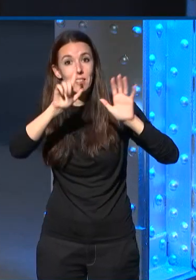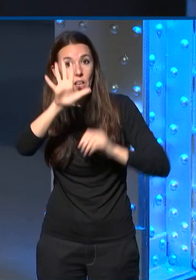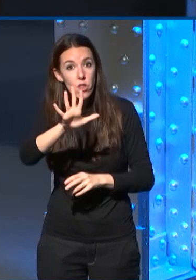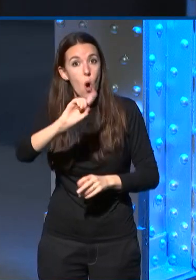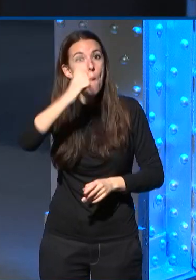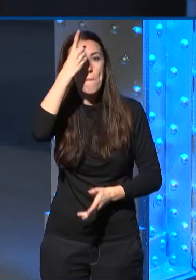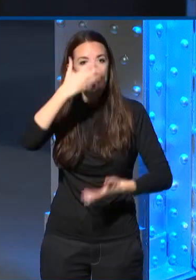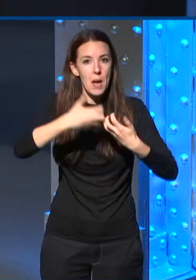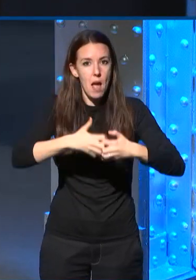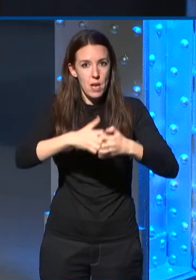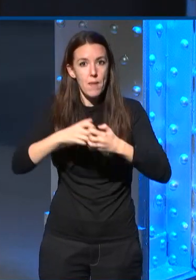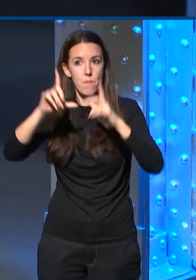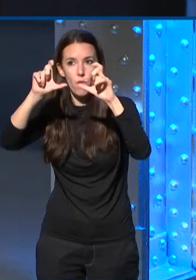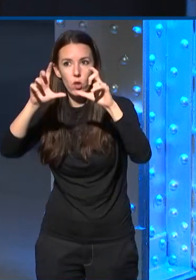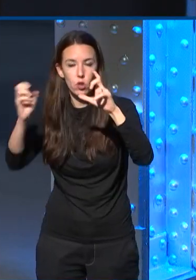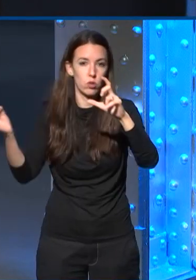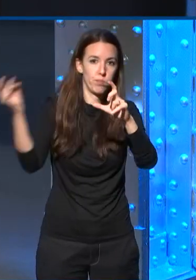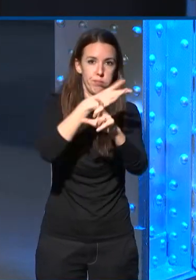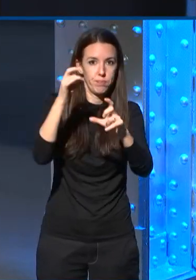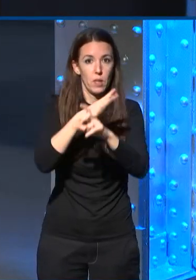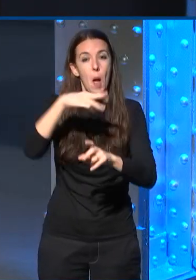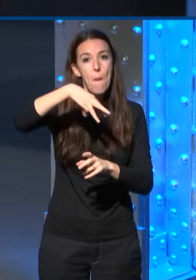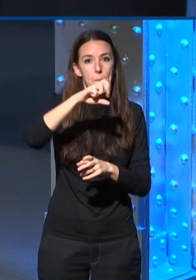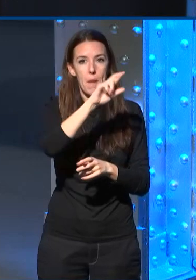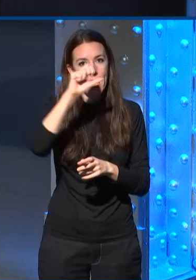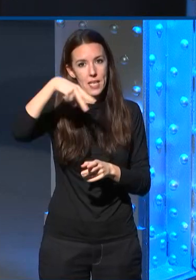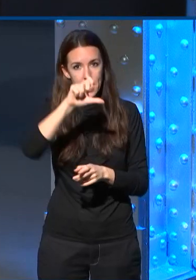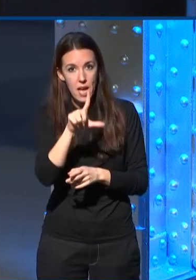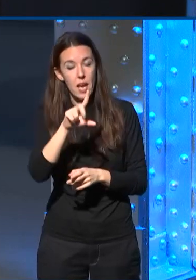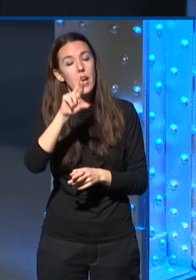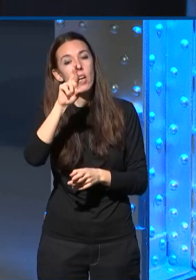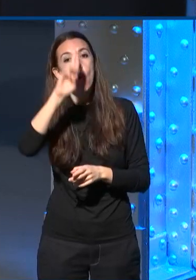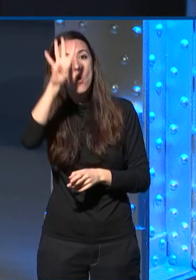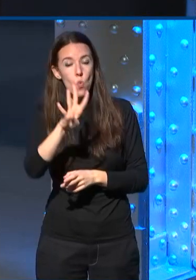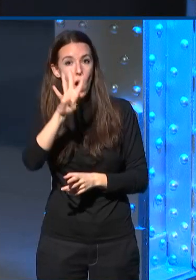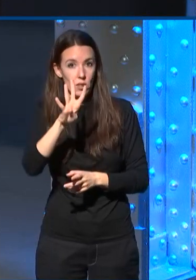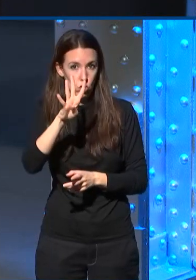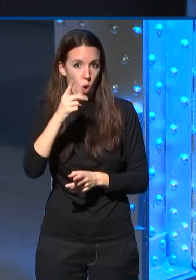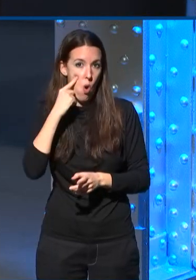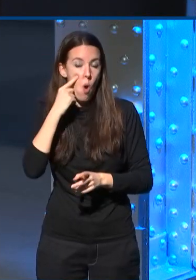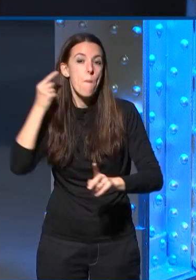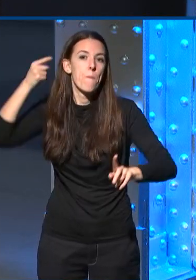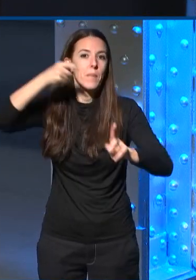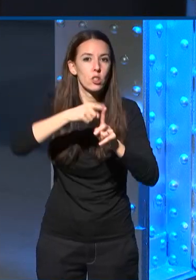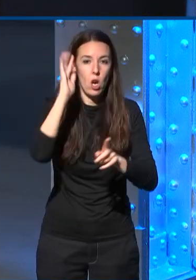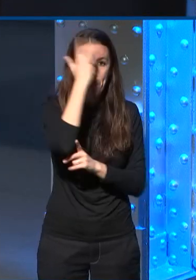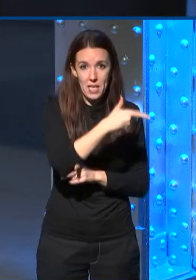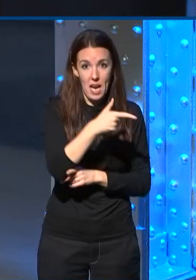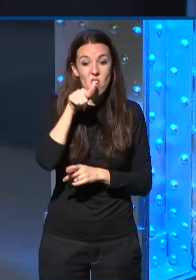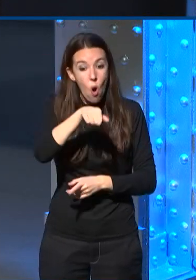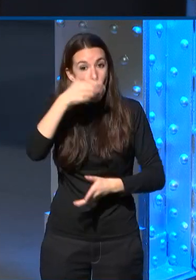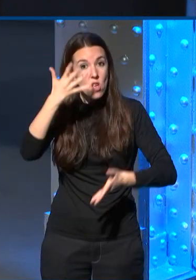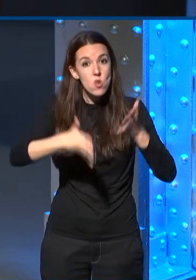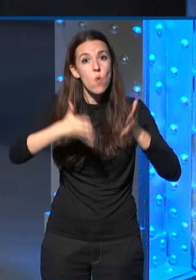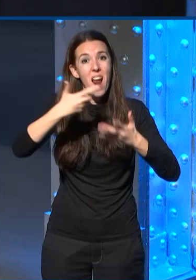manda fotos de otro planeta. Mariner 4, misión americana. Vamos a ver un pequeño vídeo de ella. La Mariner hacía lo que llamamos